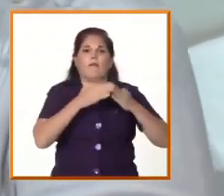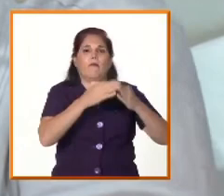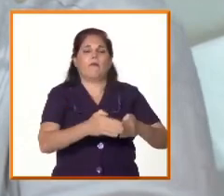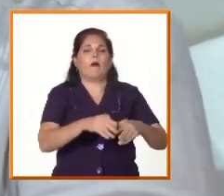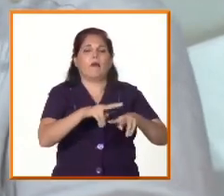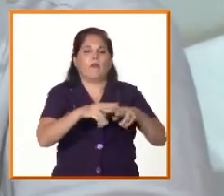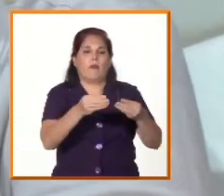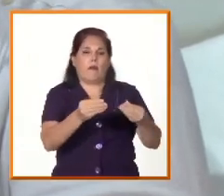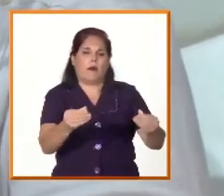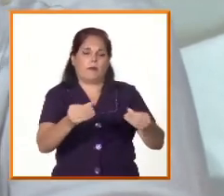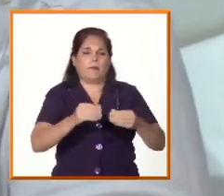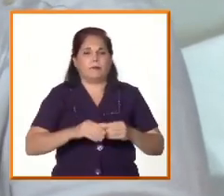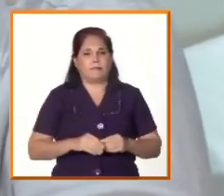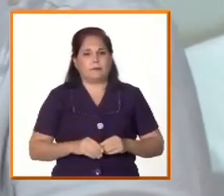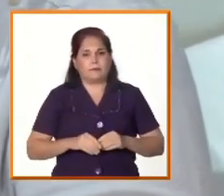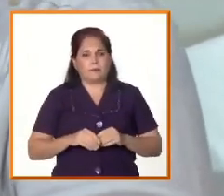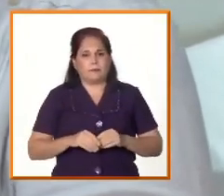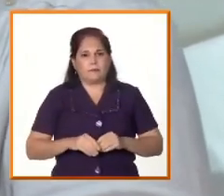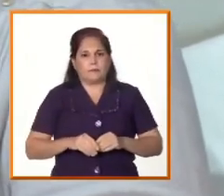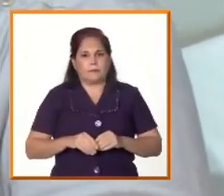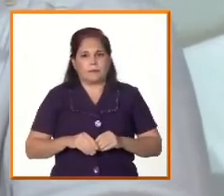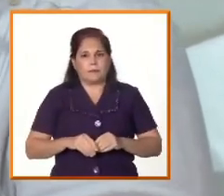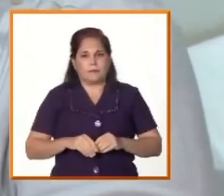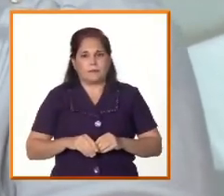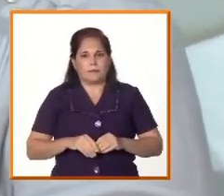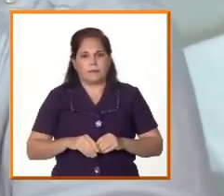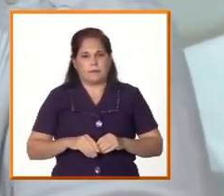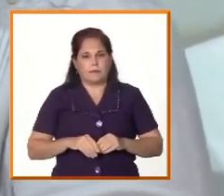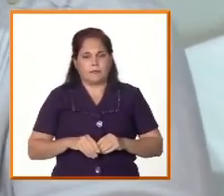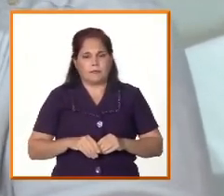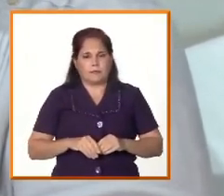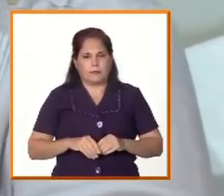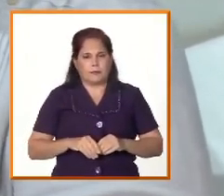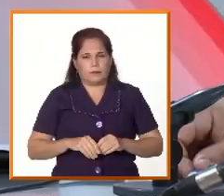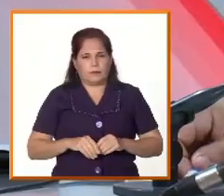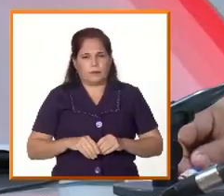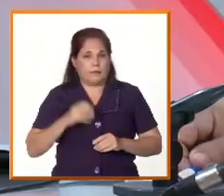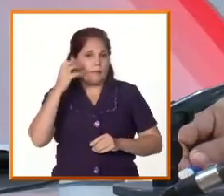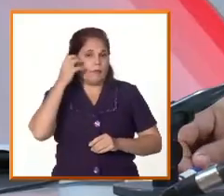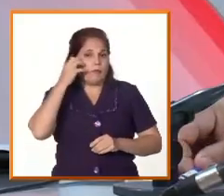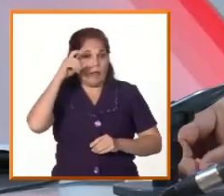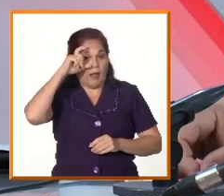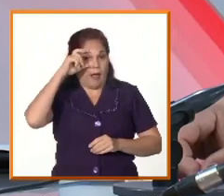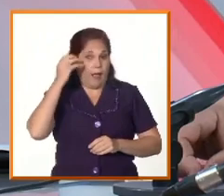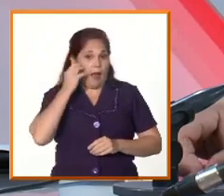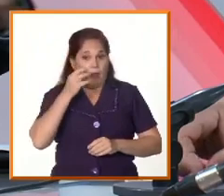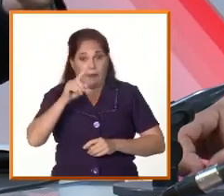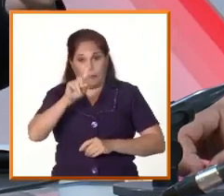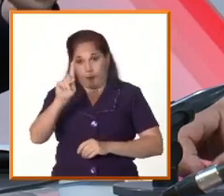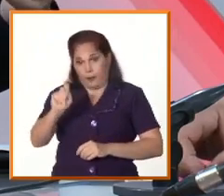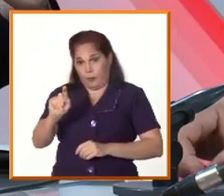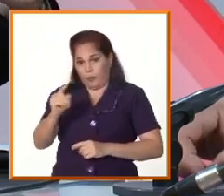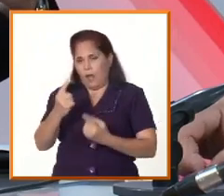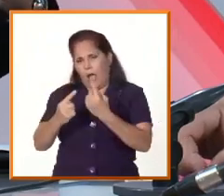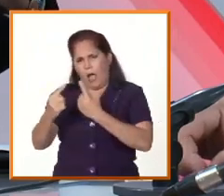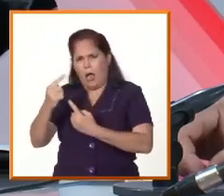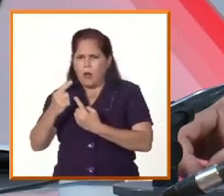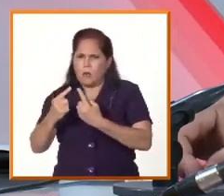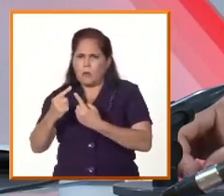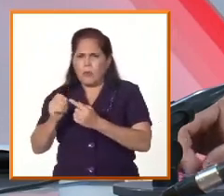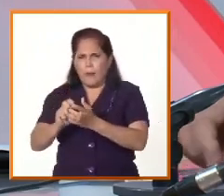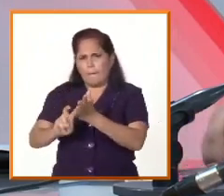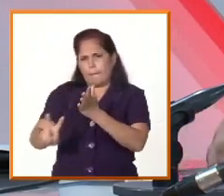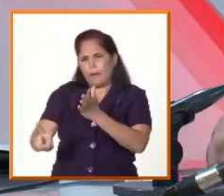de del resto de los de los tribus ha habido el estado leyendo Mario en algunas provincias una cierta